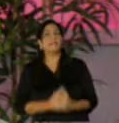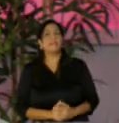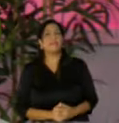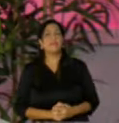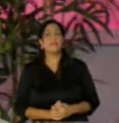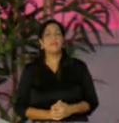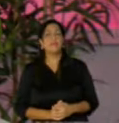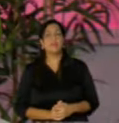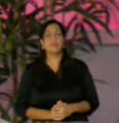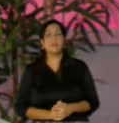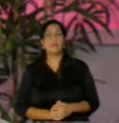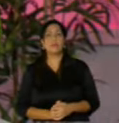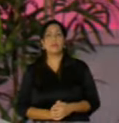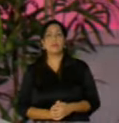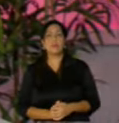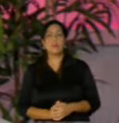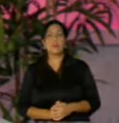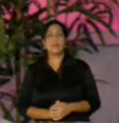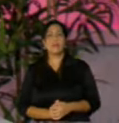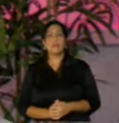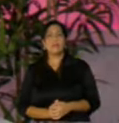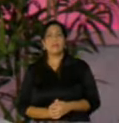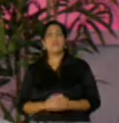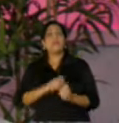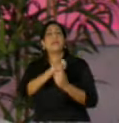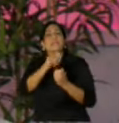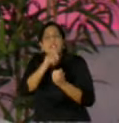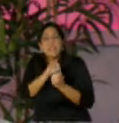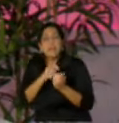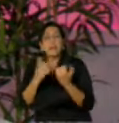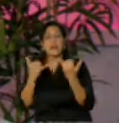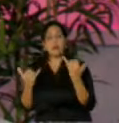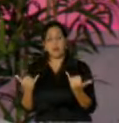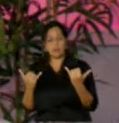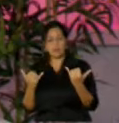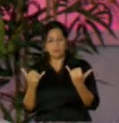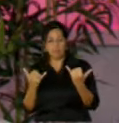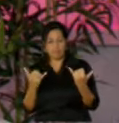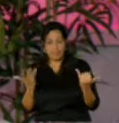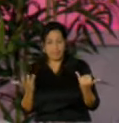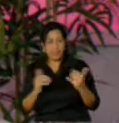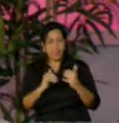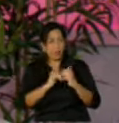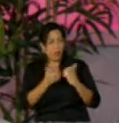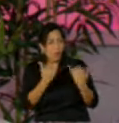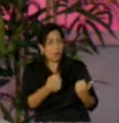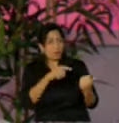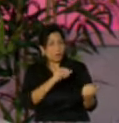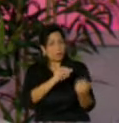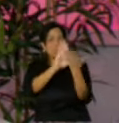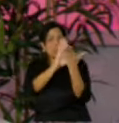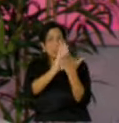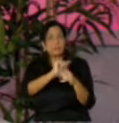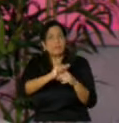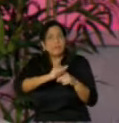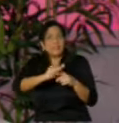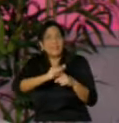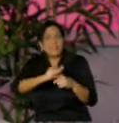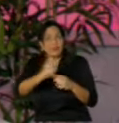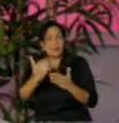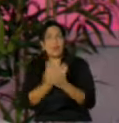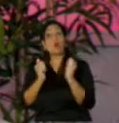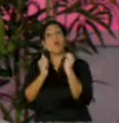relacionado con la instrucción, la preparación, el entrenamiento que ustedes han estado recibiendo con